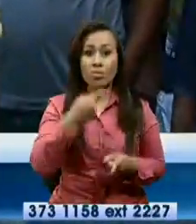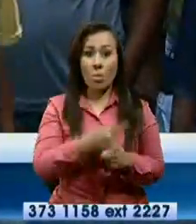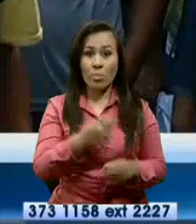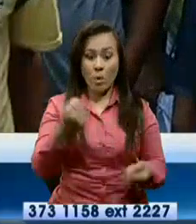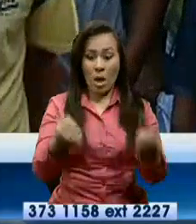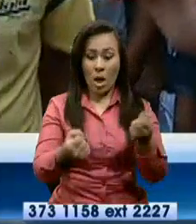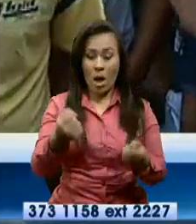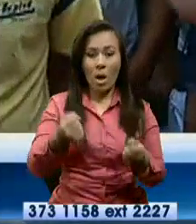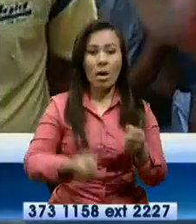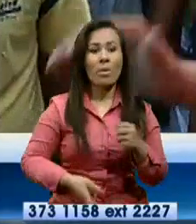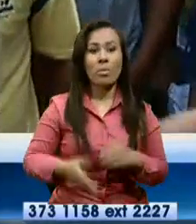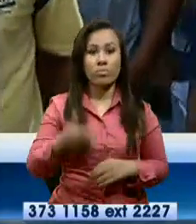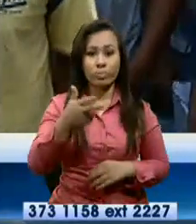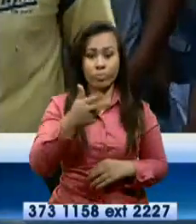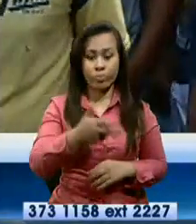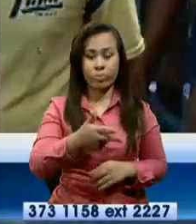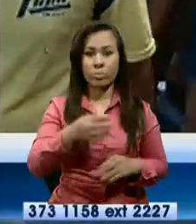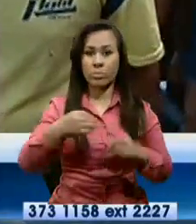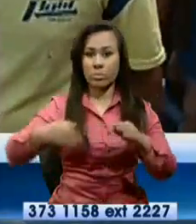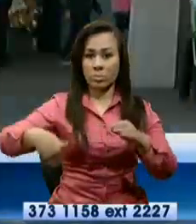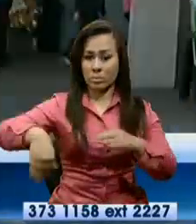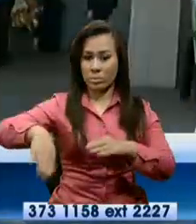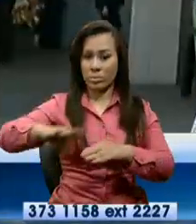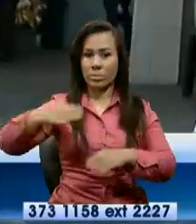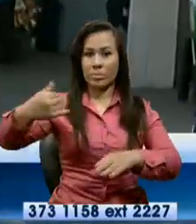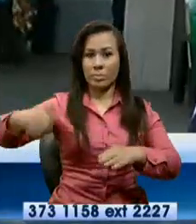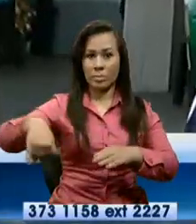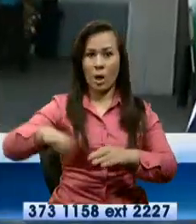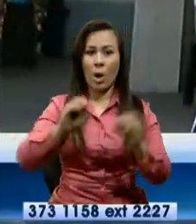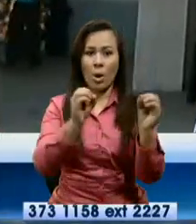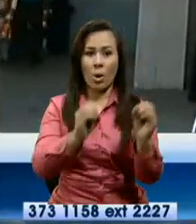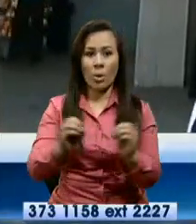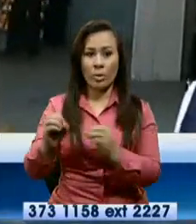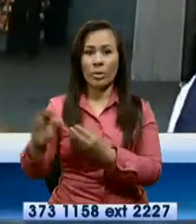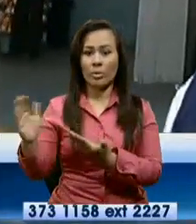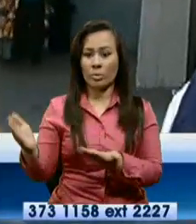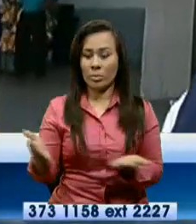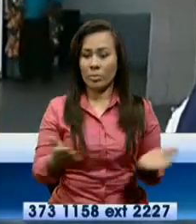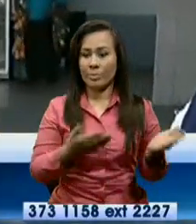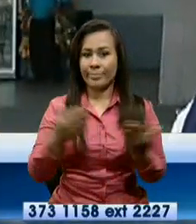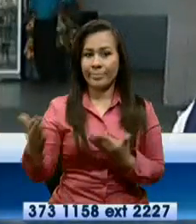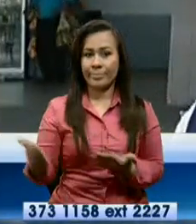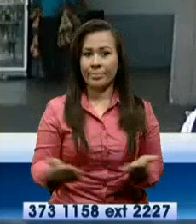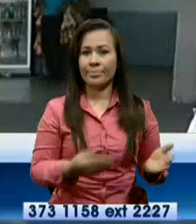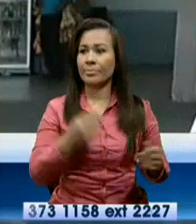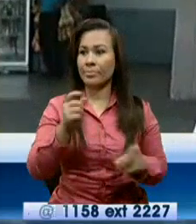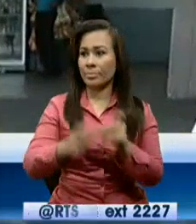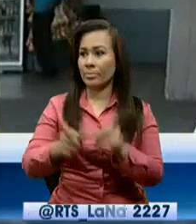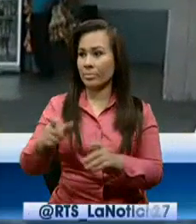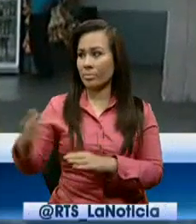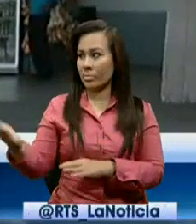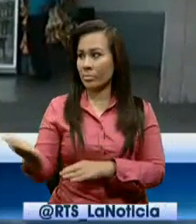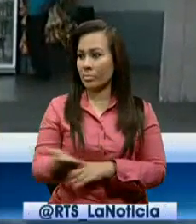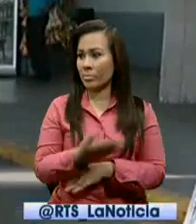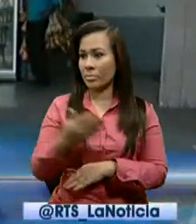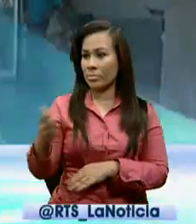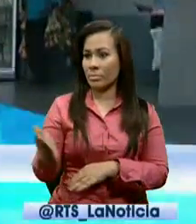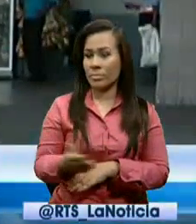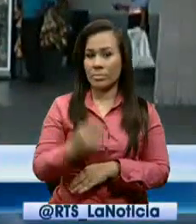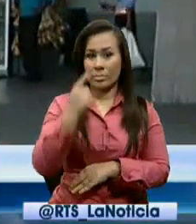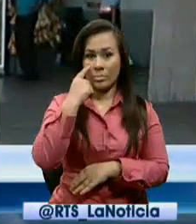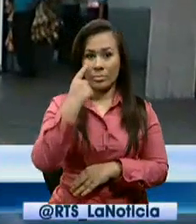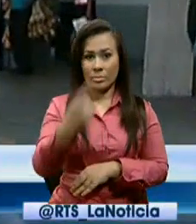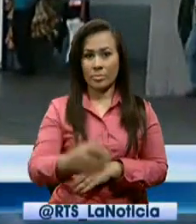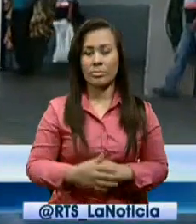ya los que están boleteados van a salir bien. Tranquilos. Sí, hemos hecho un simulacro de evacuación utilizando básicamente